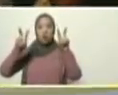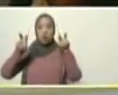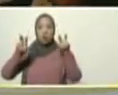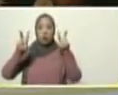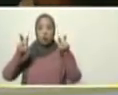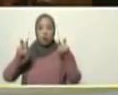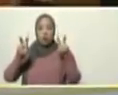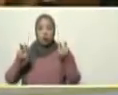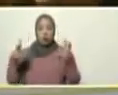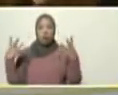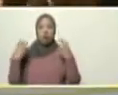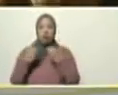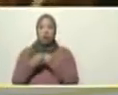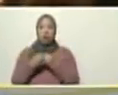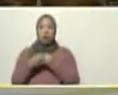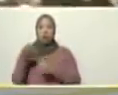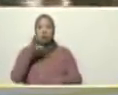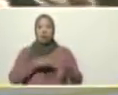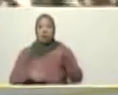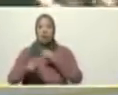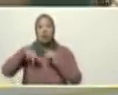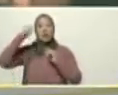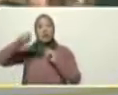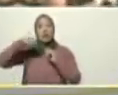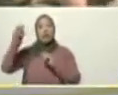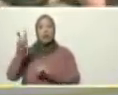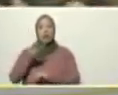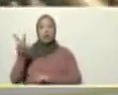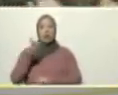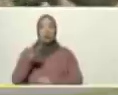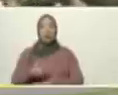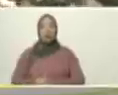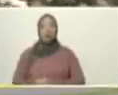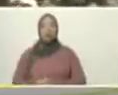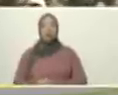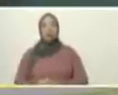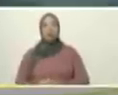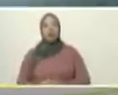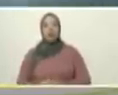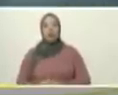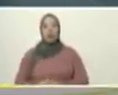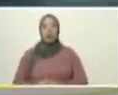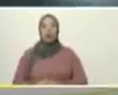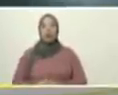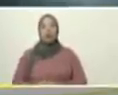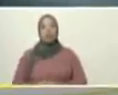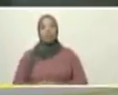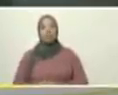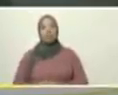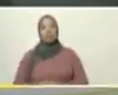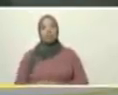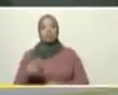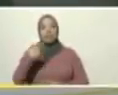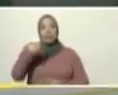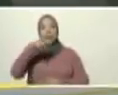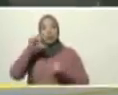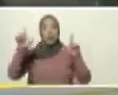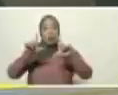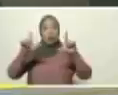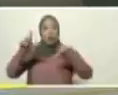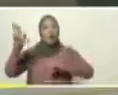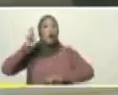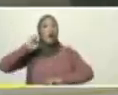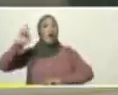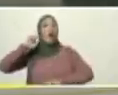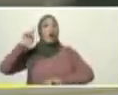nuevo, hecho por un grupo de cineastas venezolanos, y yo le dije, vamos a transmitirlo en cadena nacional de radio y